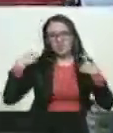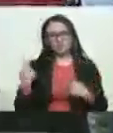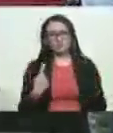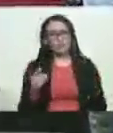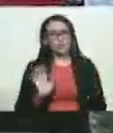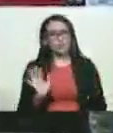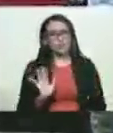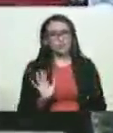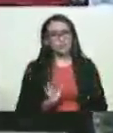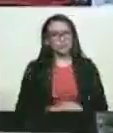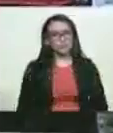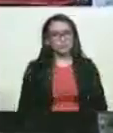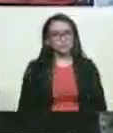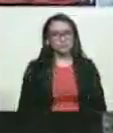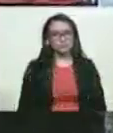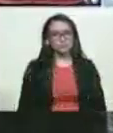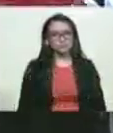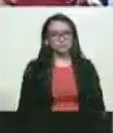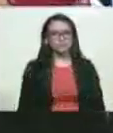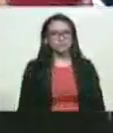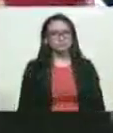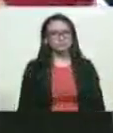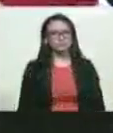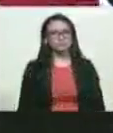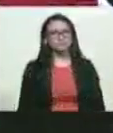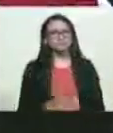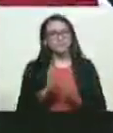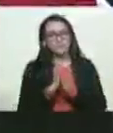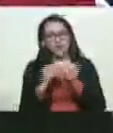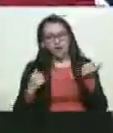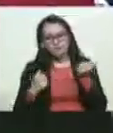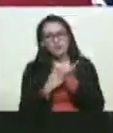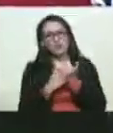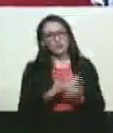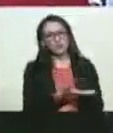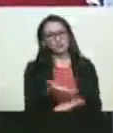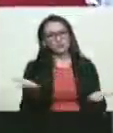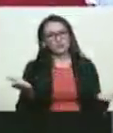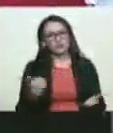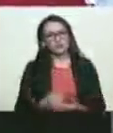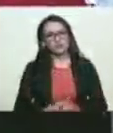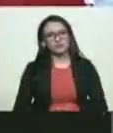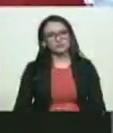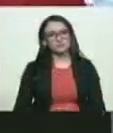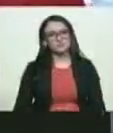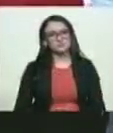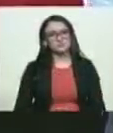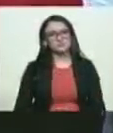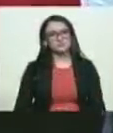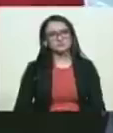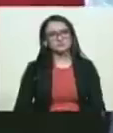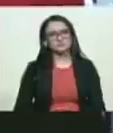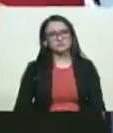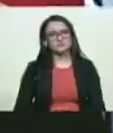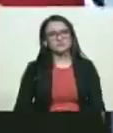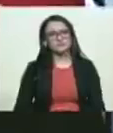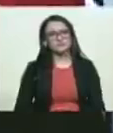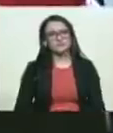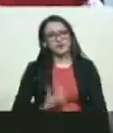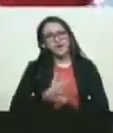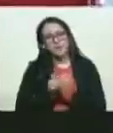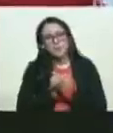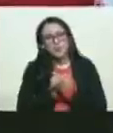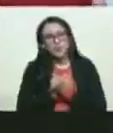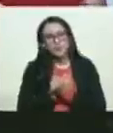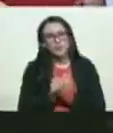batalla cuanto con ustedes bueno táchira con todo mi amor